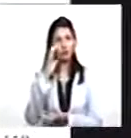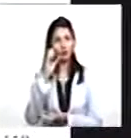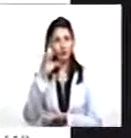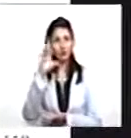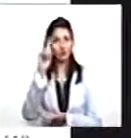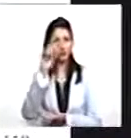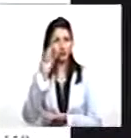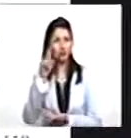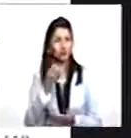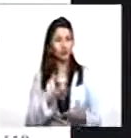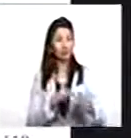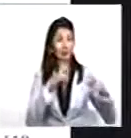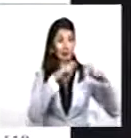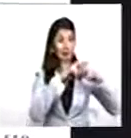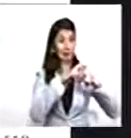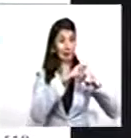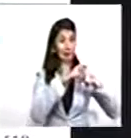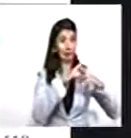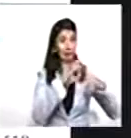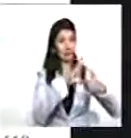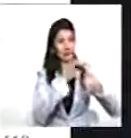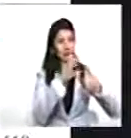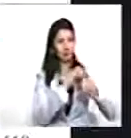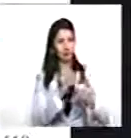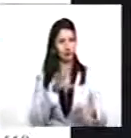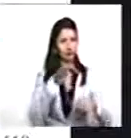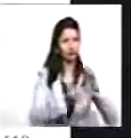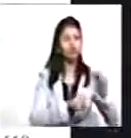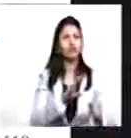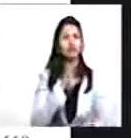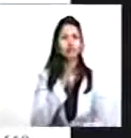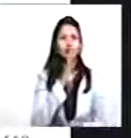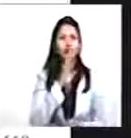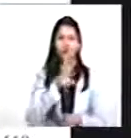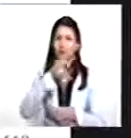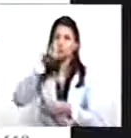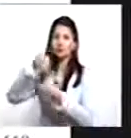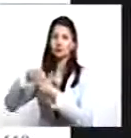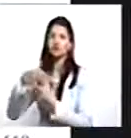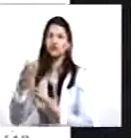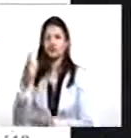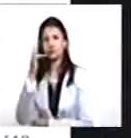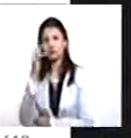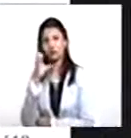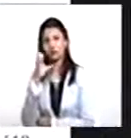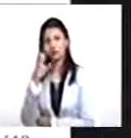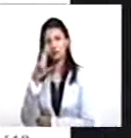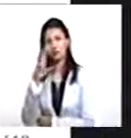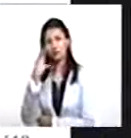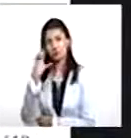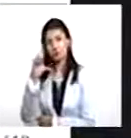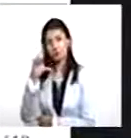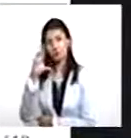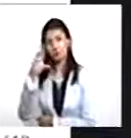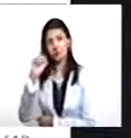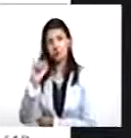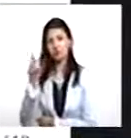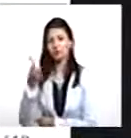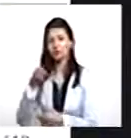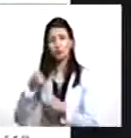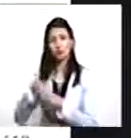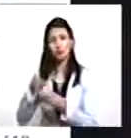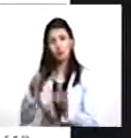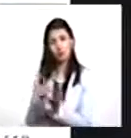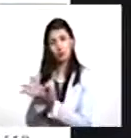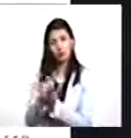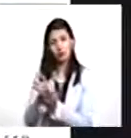en Electricaribe los activos de distribución que posee Transelca en la línea 110, solamente en la línea de